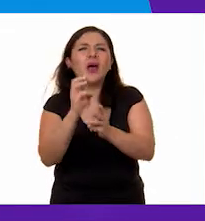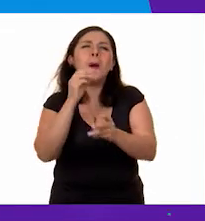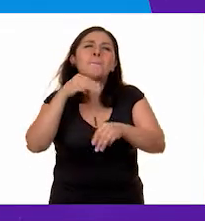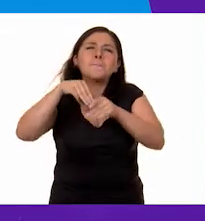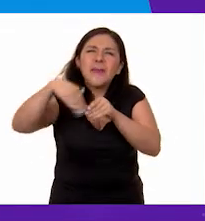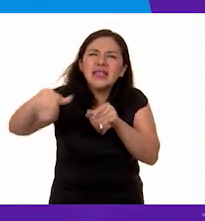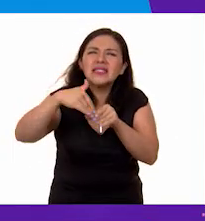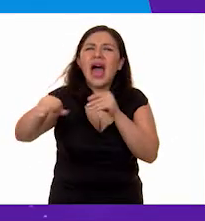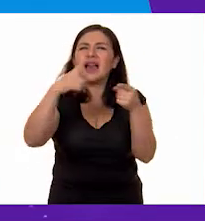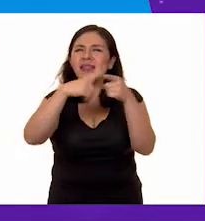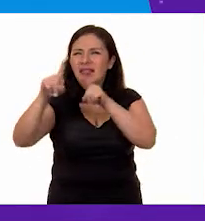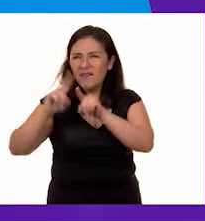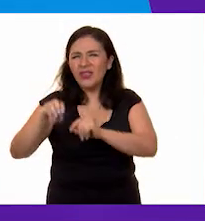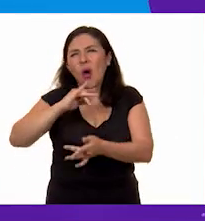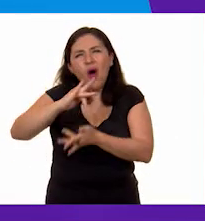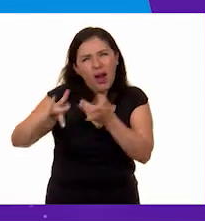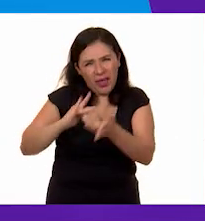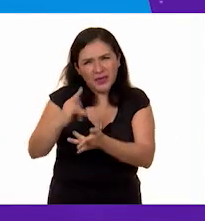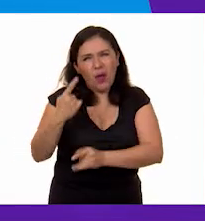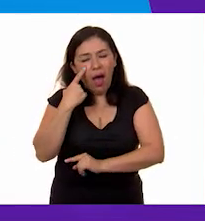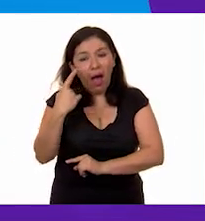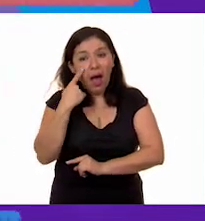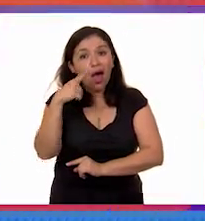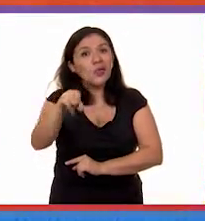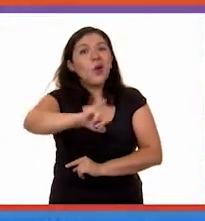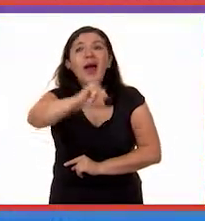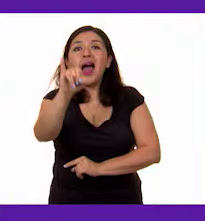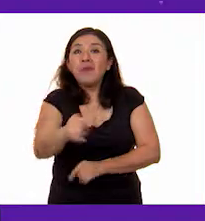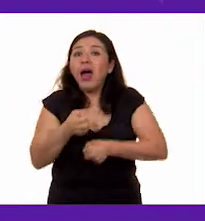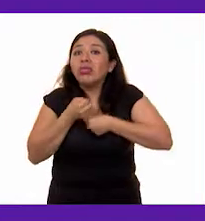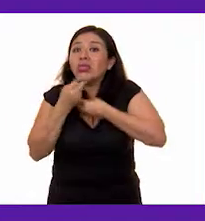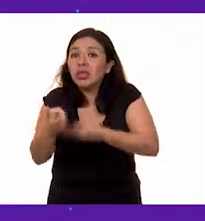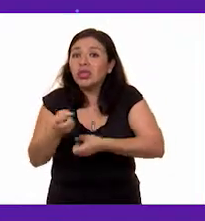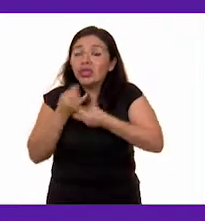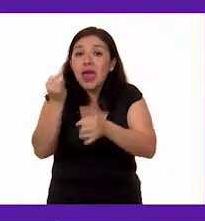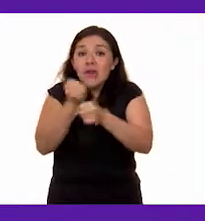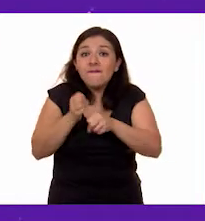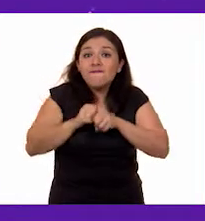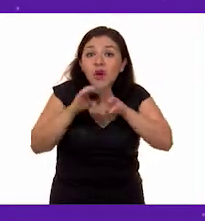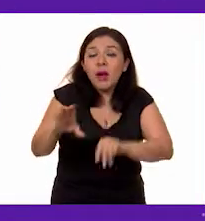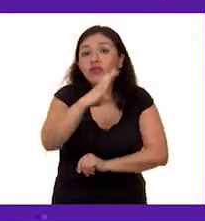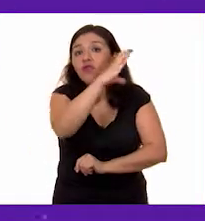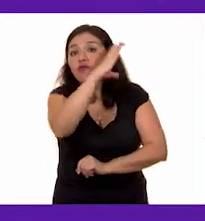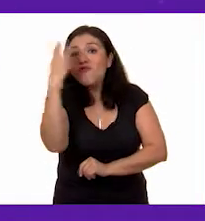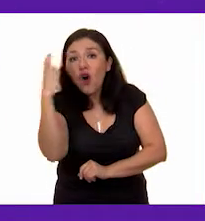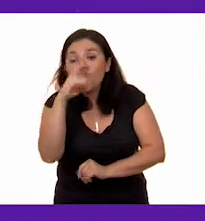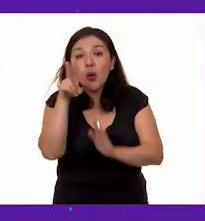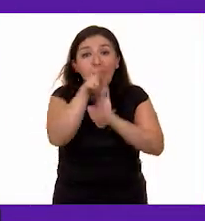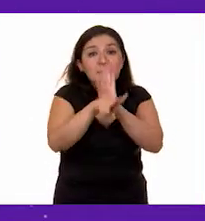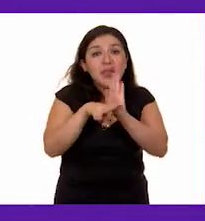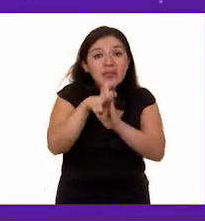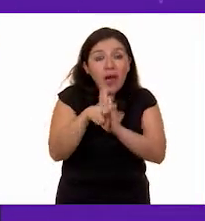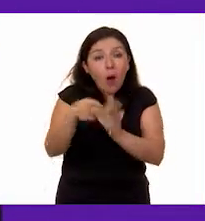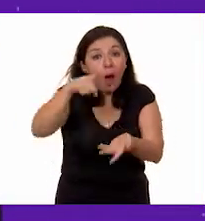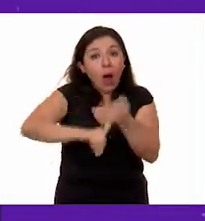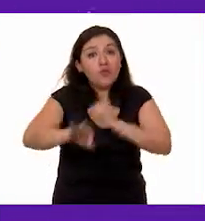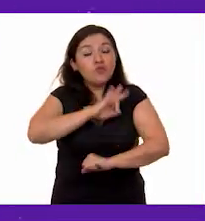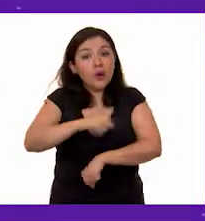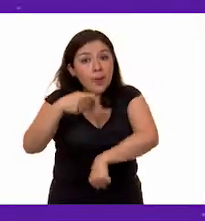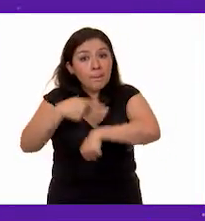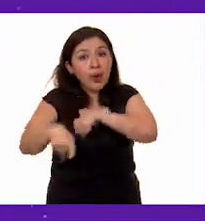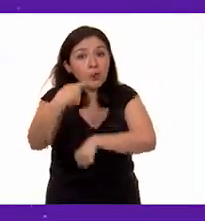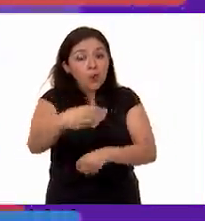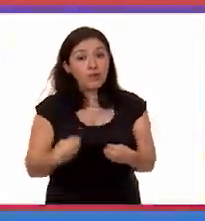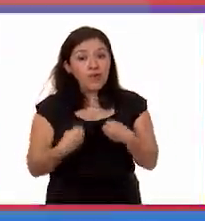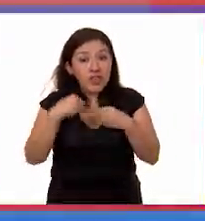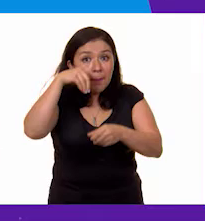mensajería instantánea o redes sociales, nunca debes compartir información, fotografías o videos que puedan poner en riesgo